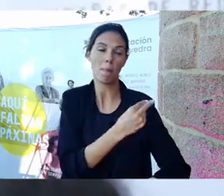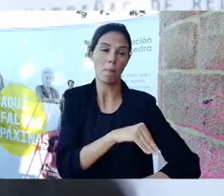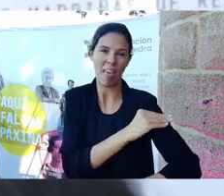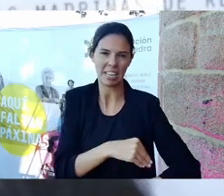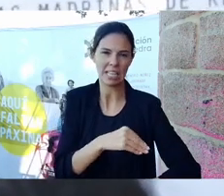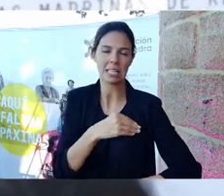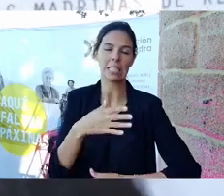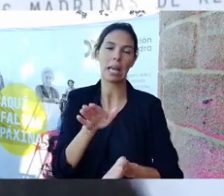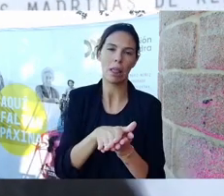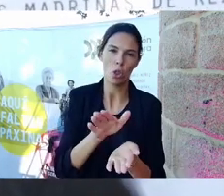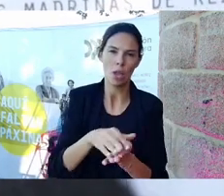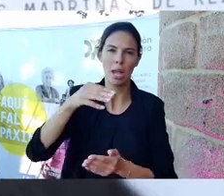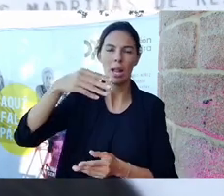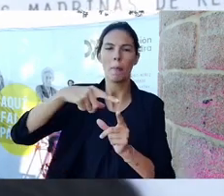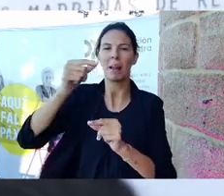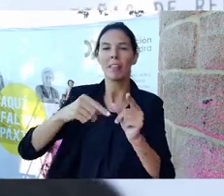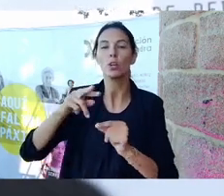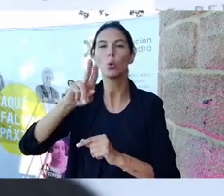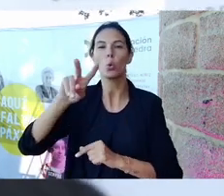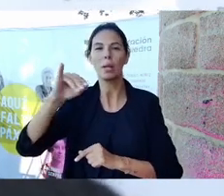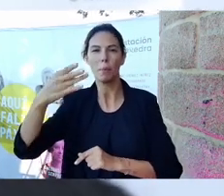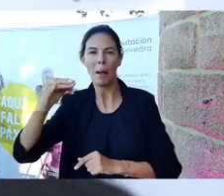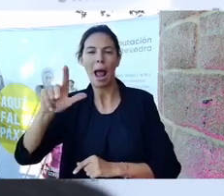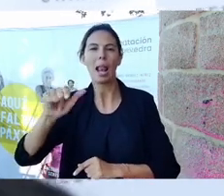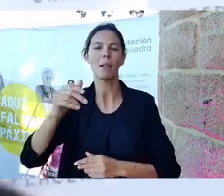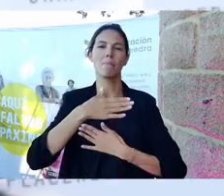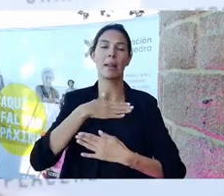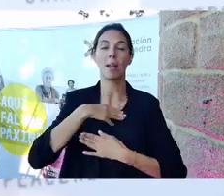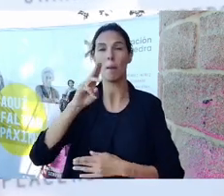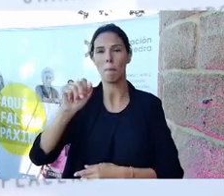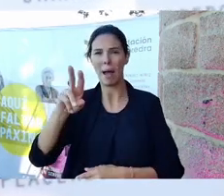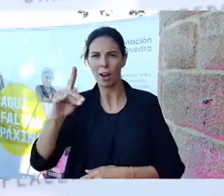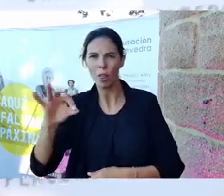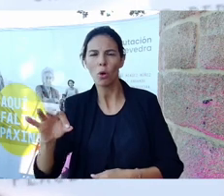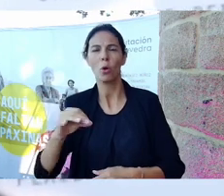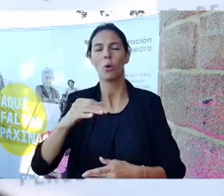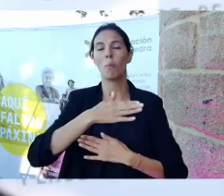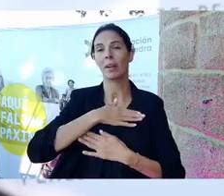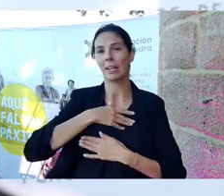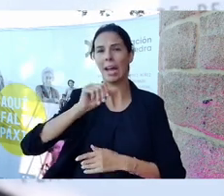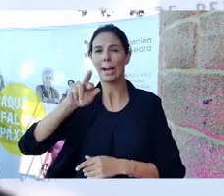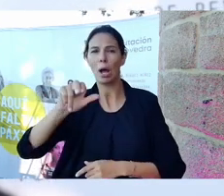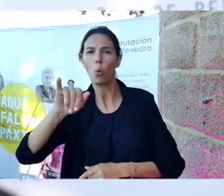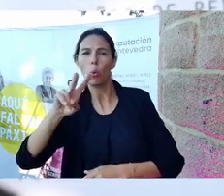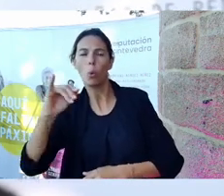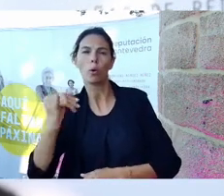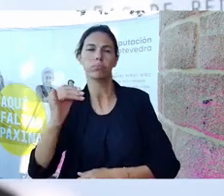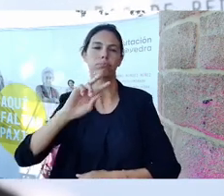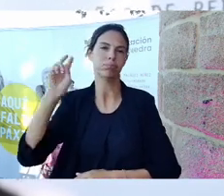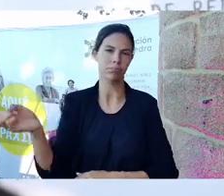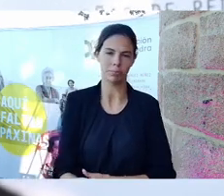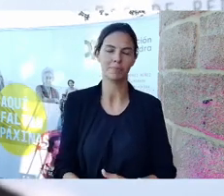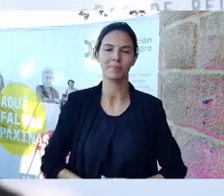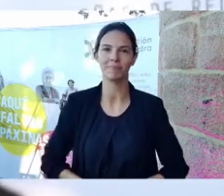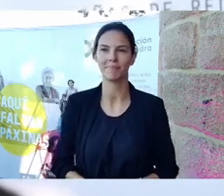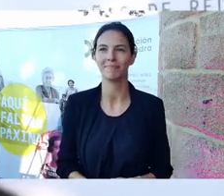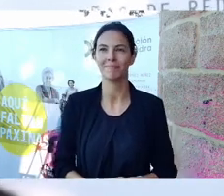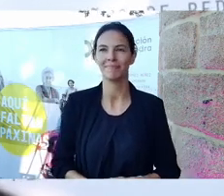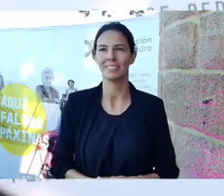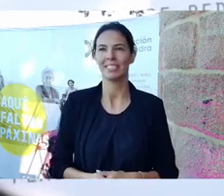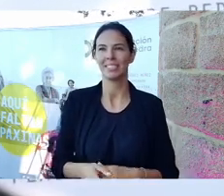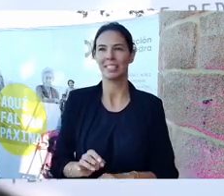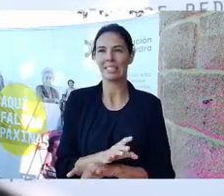Castellanos, as madriñas de Redondela, Mercedes Ruibal, María Pardo, Urania Mella, María Aragujo ou Mari